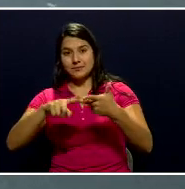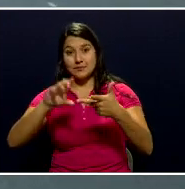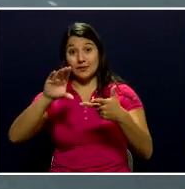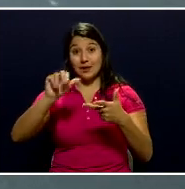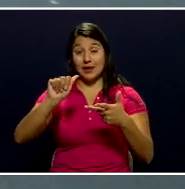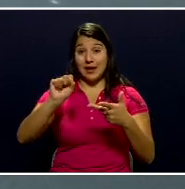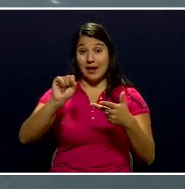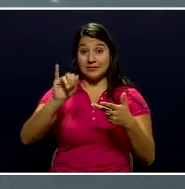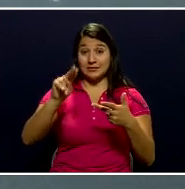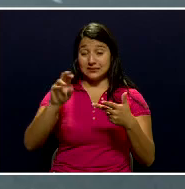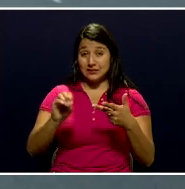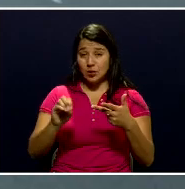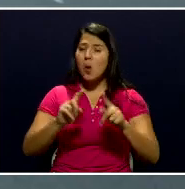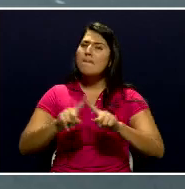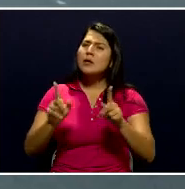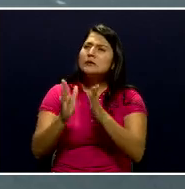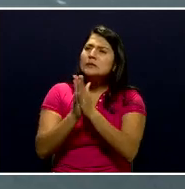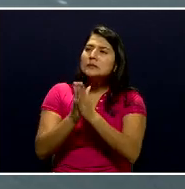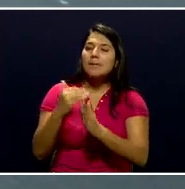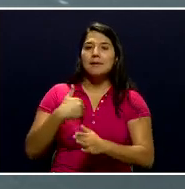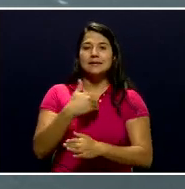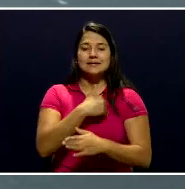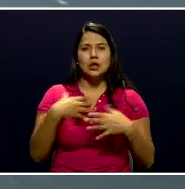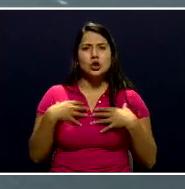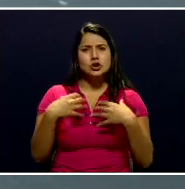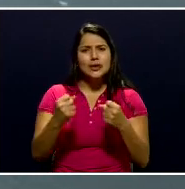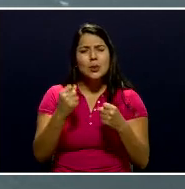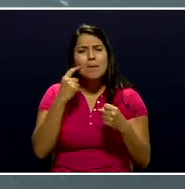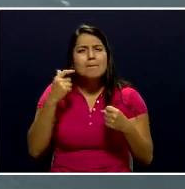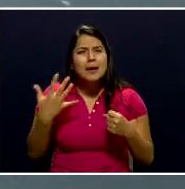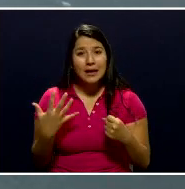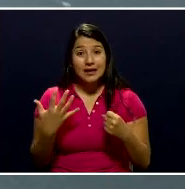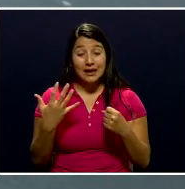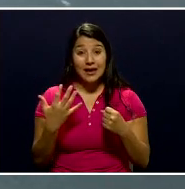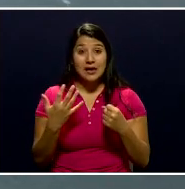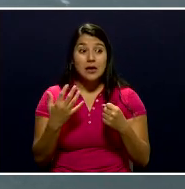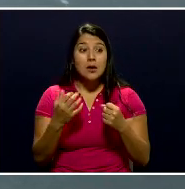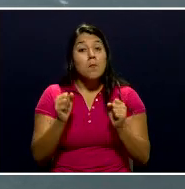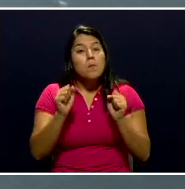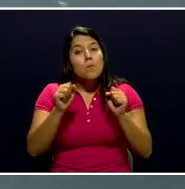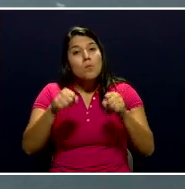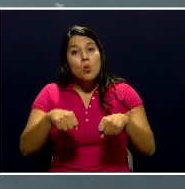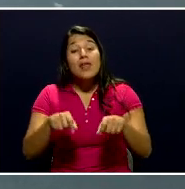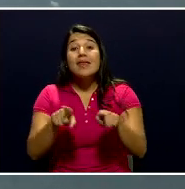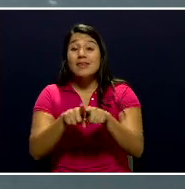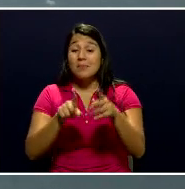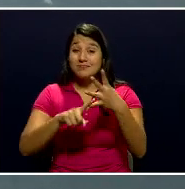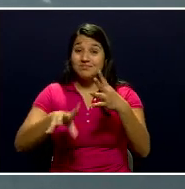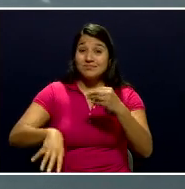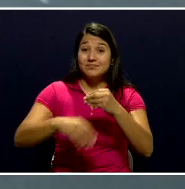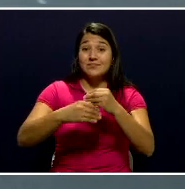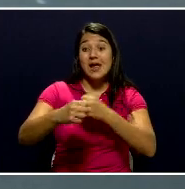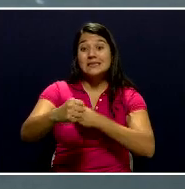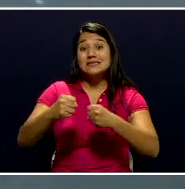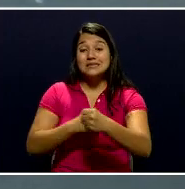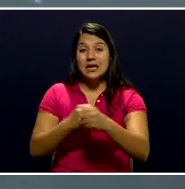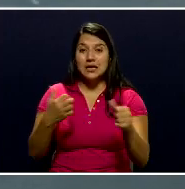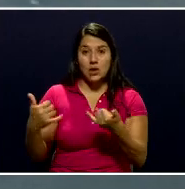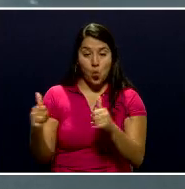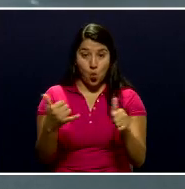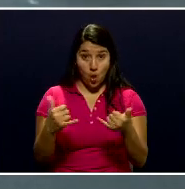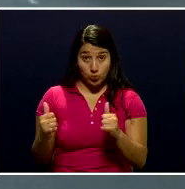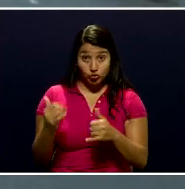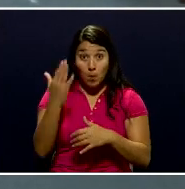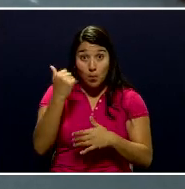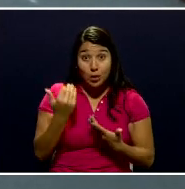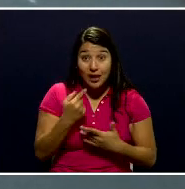ellos hacen la solicitud al Ministerio de Salud para que dentro de esta medida se contemplen también las salas de juego. Según